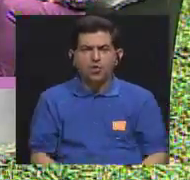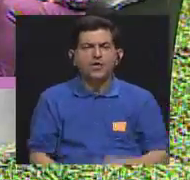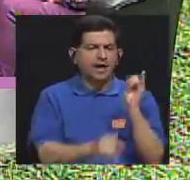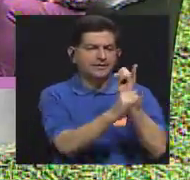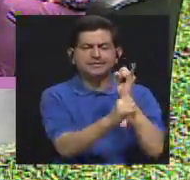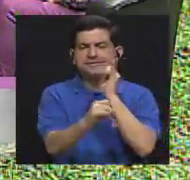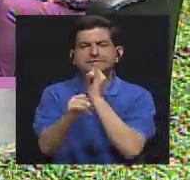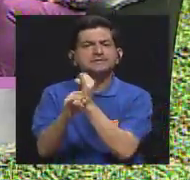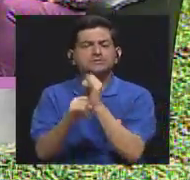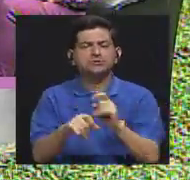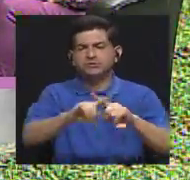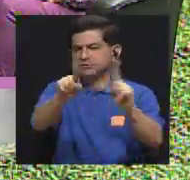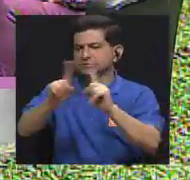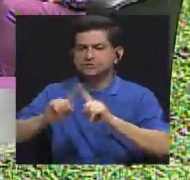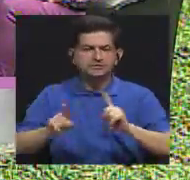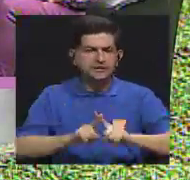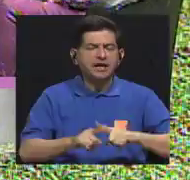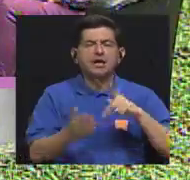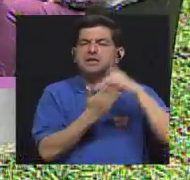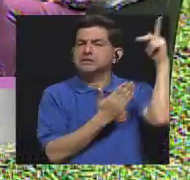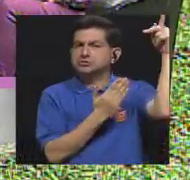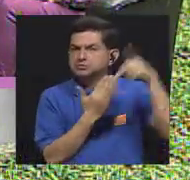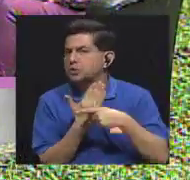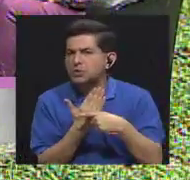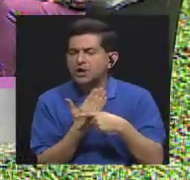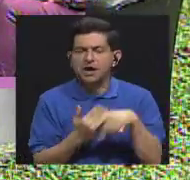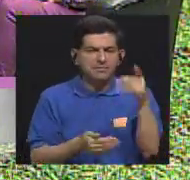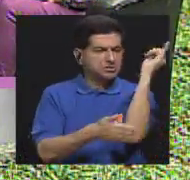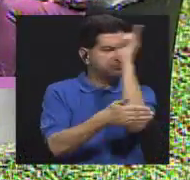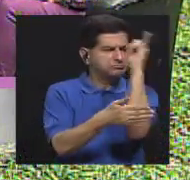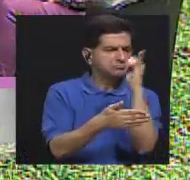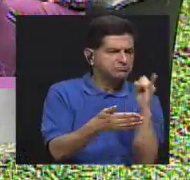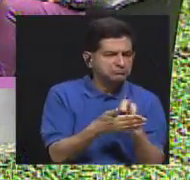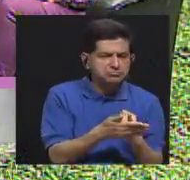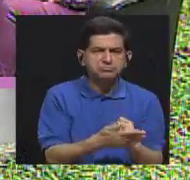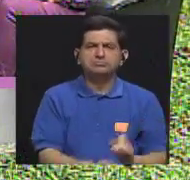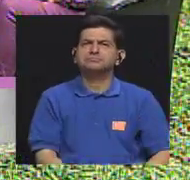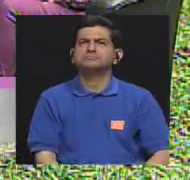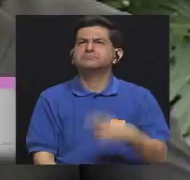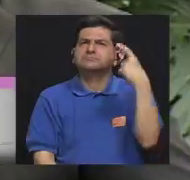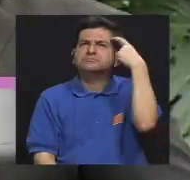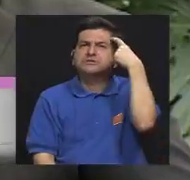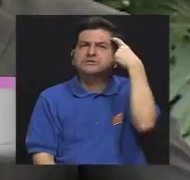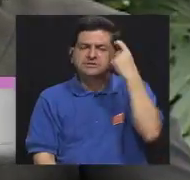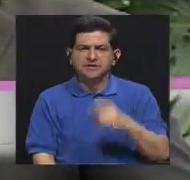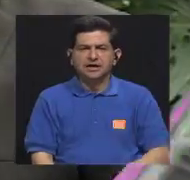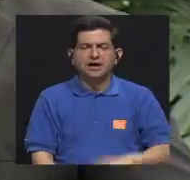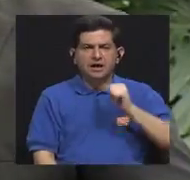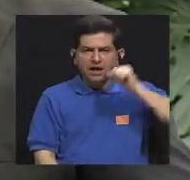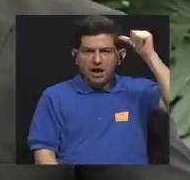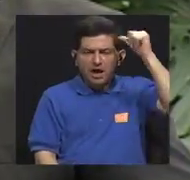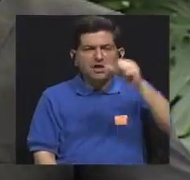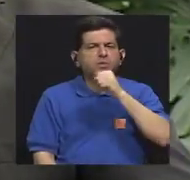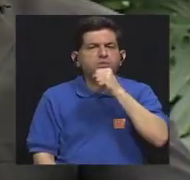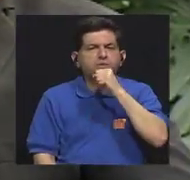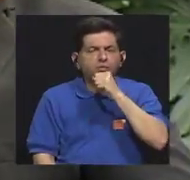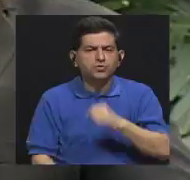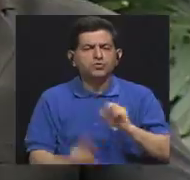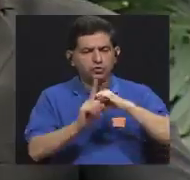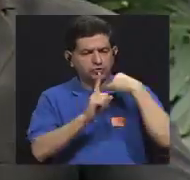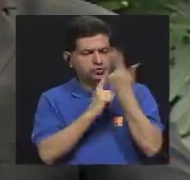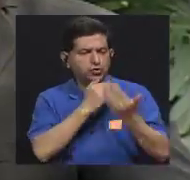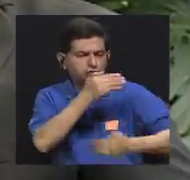ahorita algunas instituciones o algunos programas que están diseñados para que los adultos